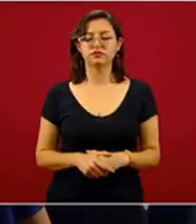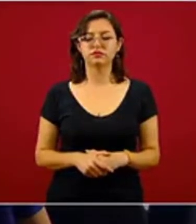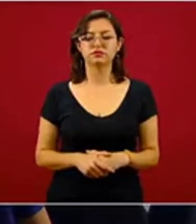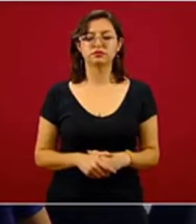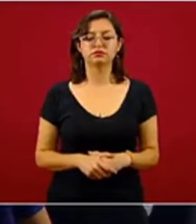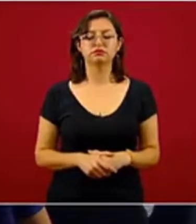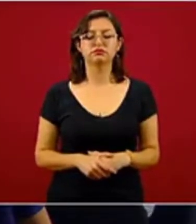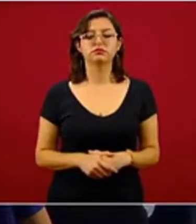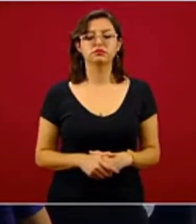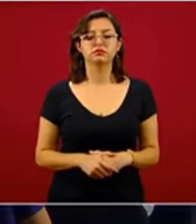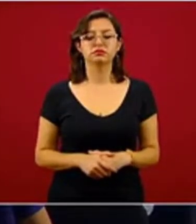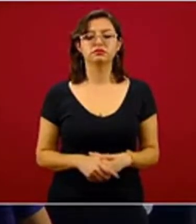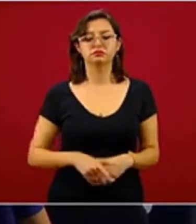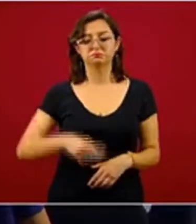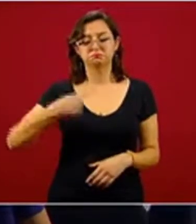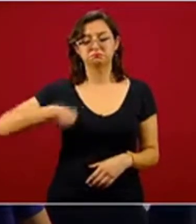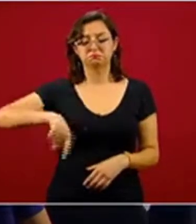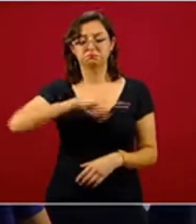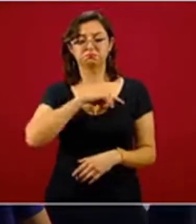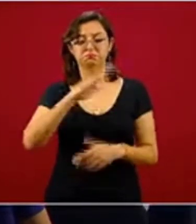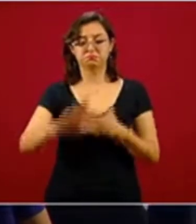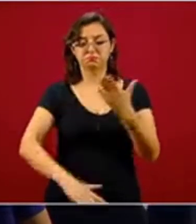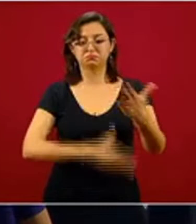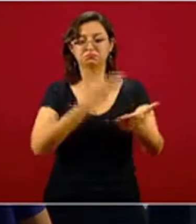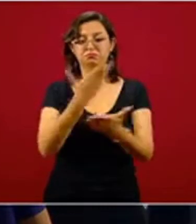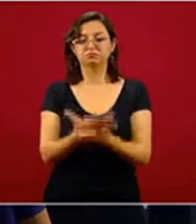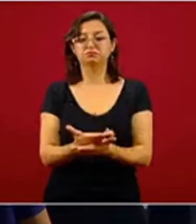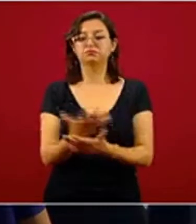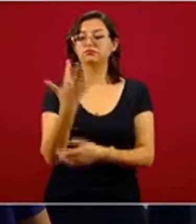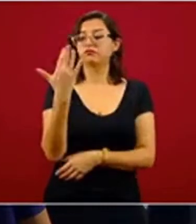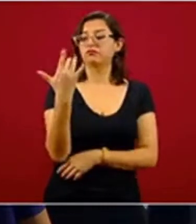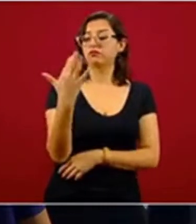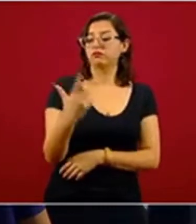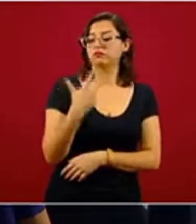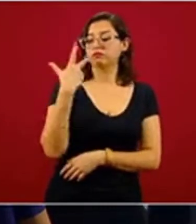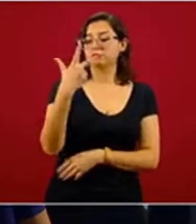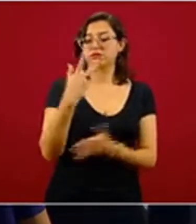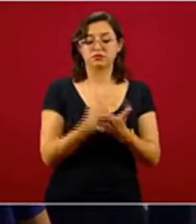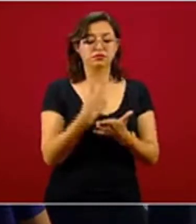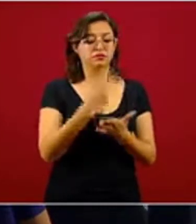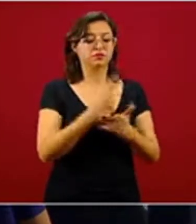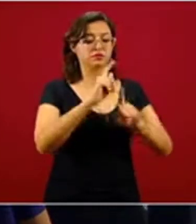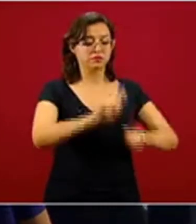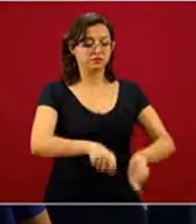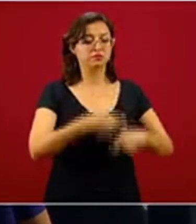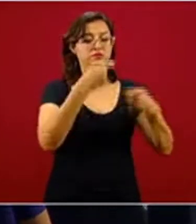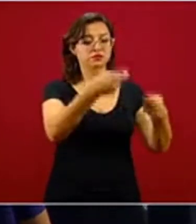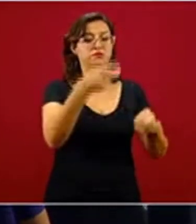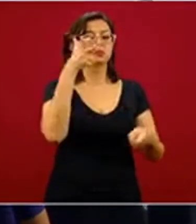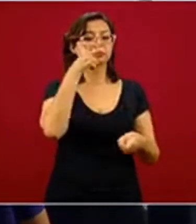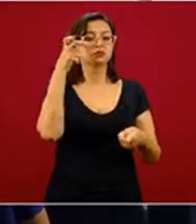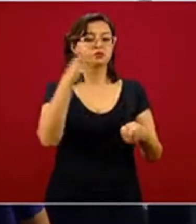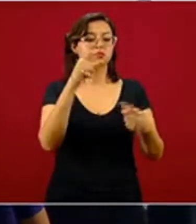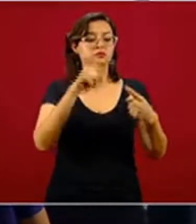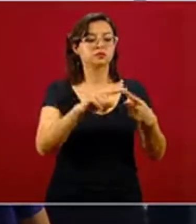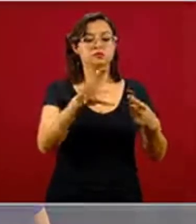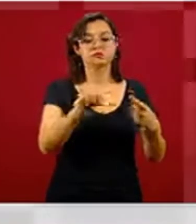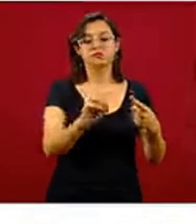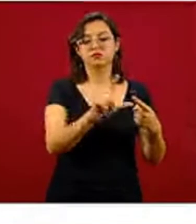estamos planteando es esto. Entregar 58 condecoraciones Miguel Hidalgo, grado